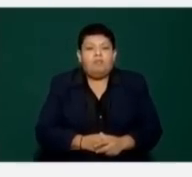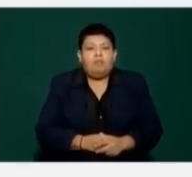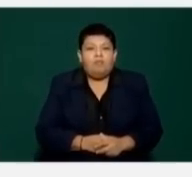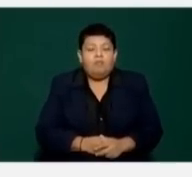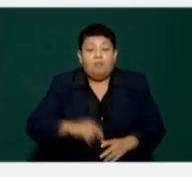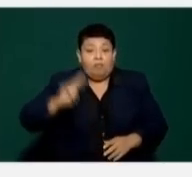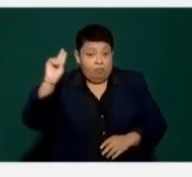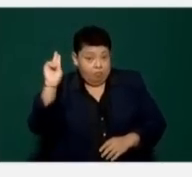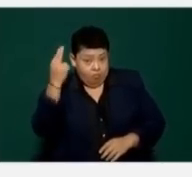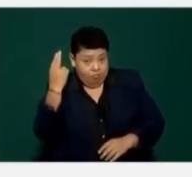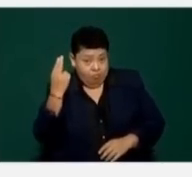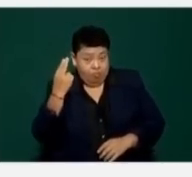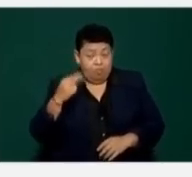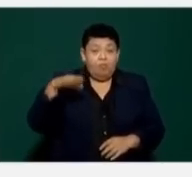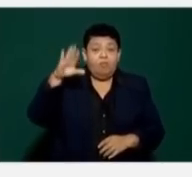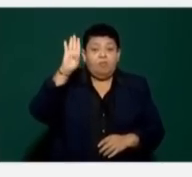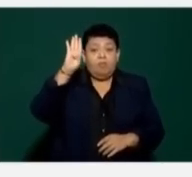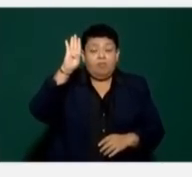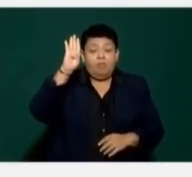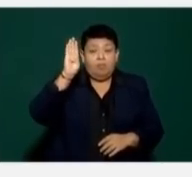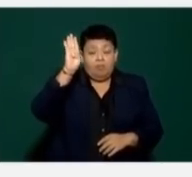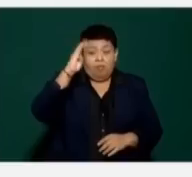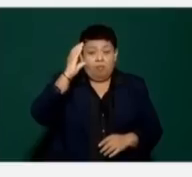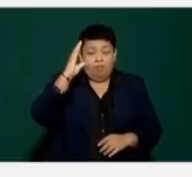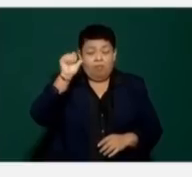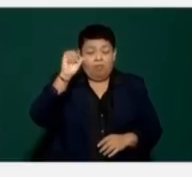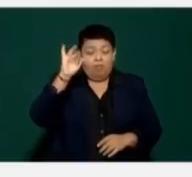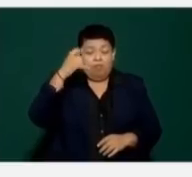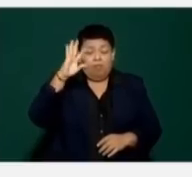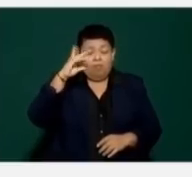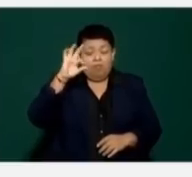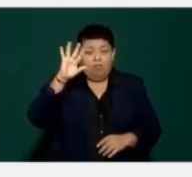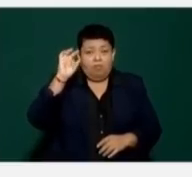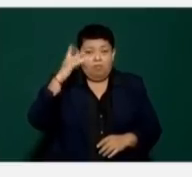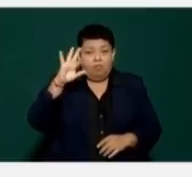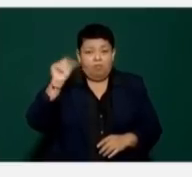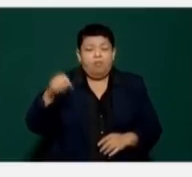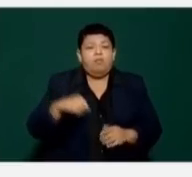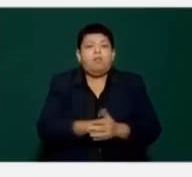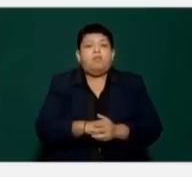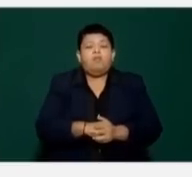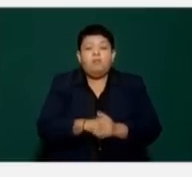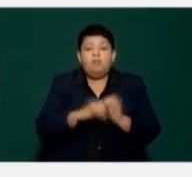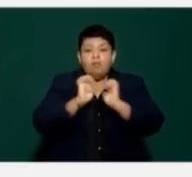con la Universidad de Baja California nos van a… son unos aparatos que se llaman